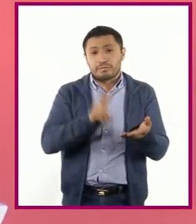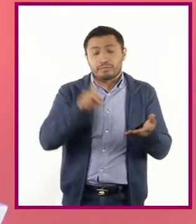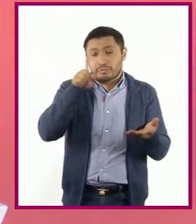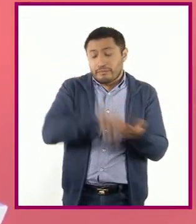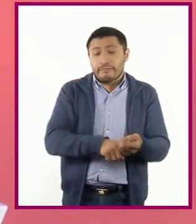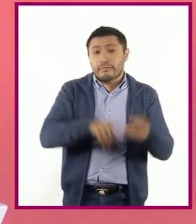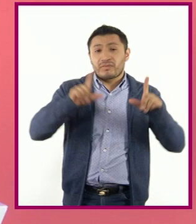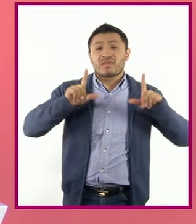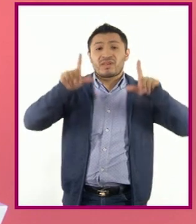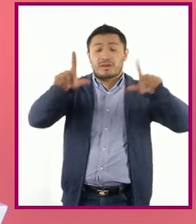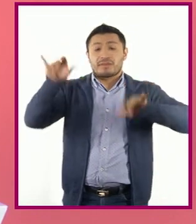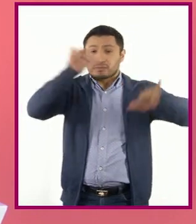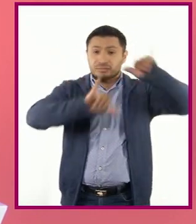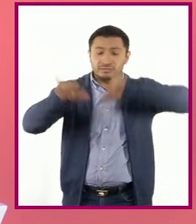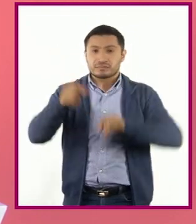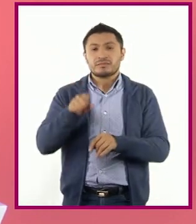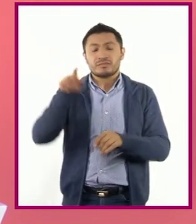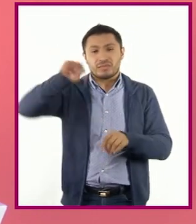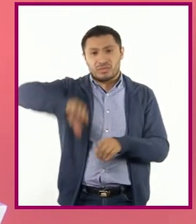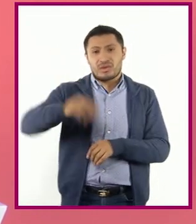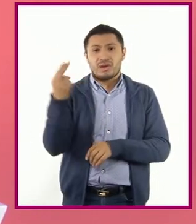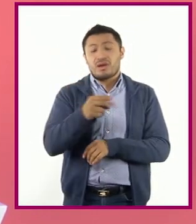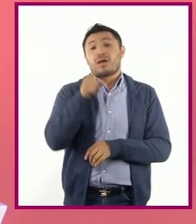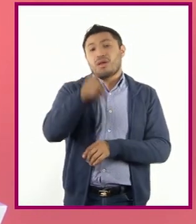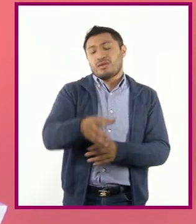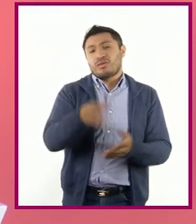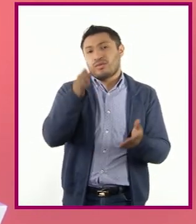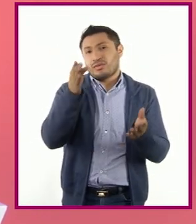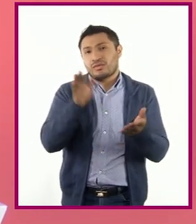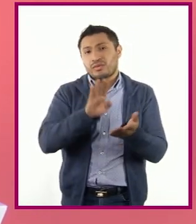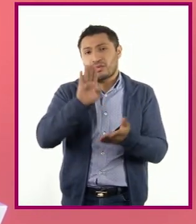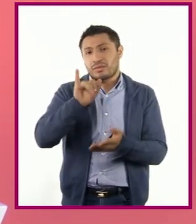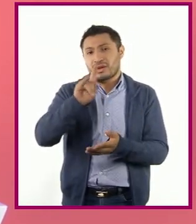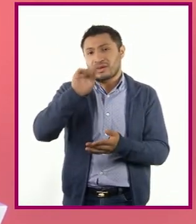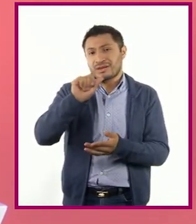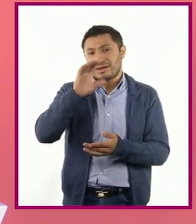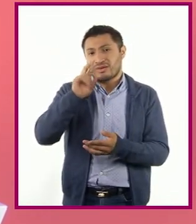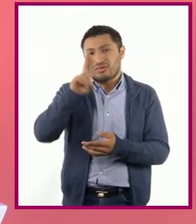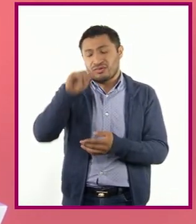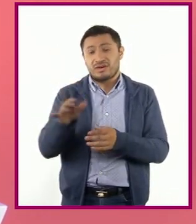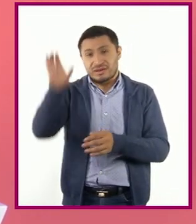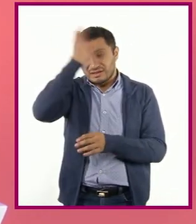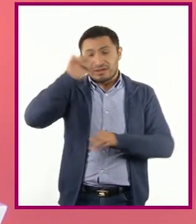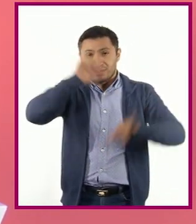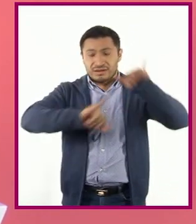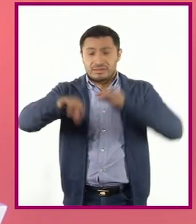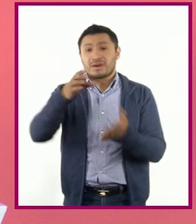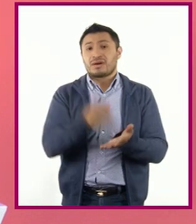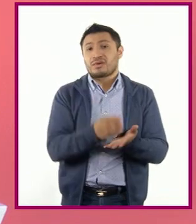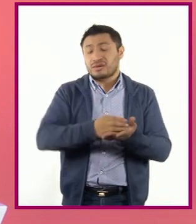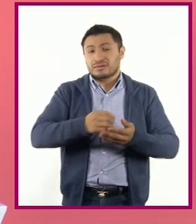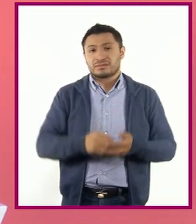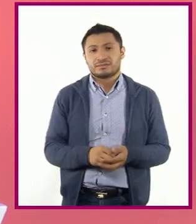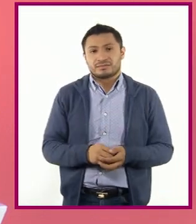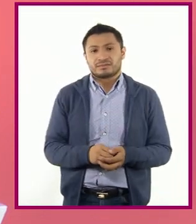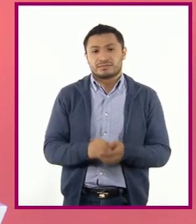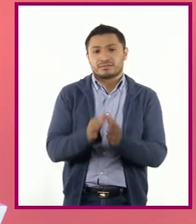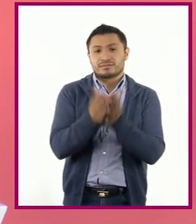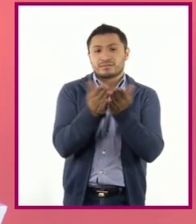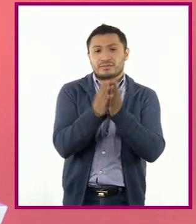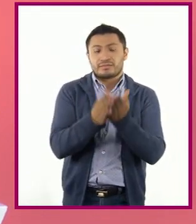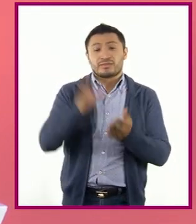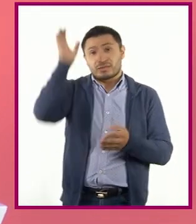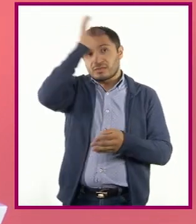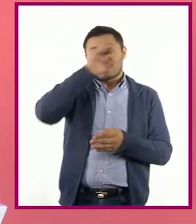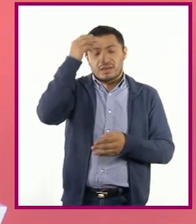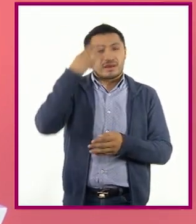sesión necesitarán su bitácora científica de Ciencias Química, que es su libreta de la asignatura, libro de texto de Ciencias